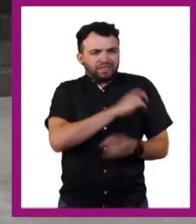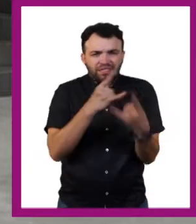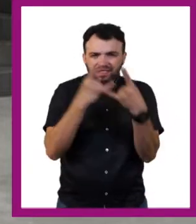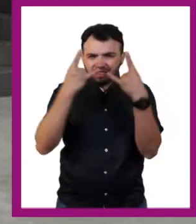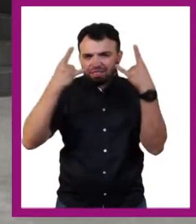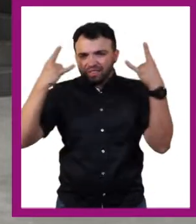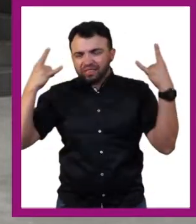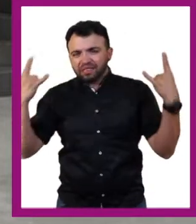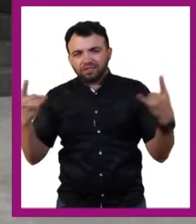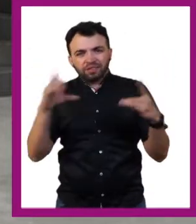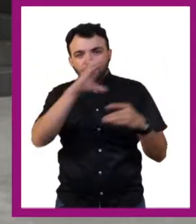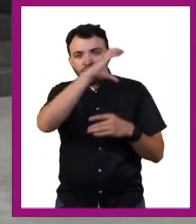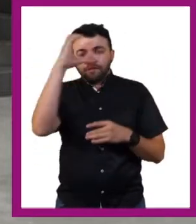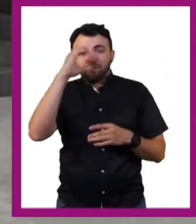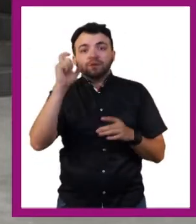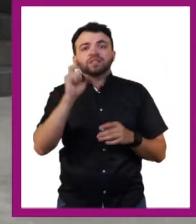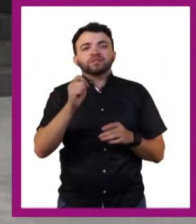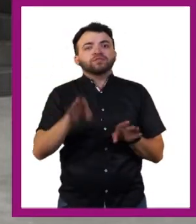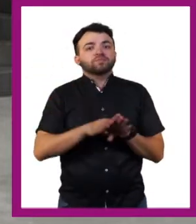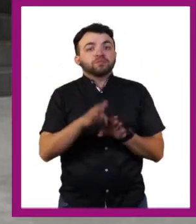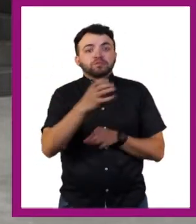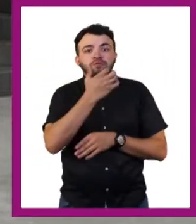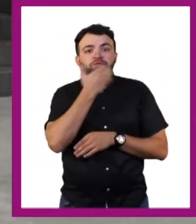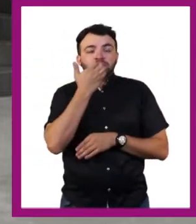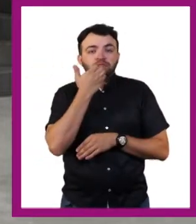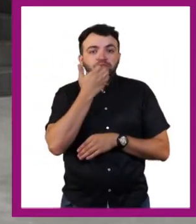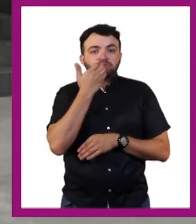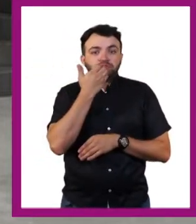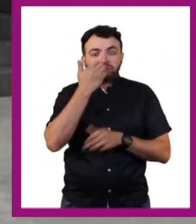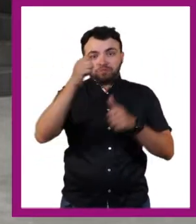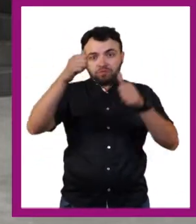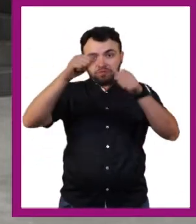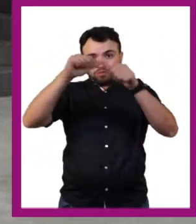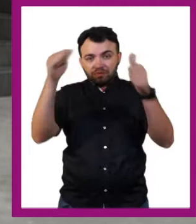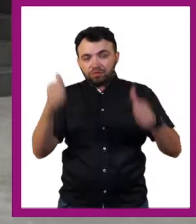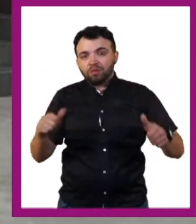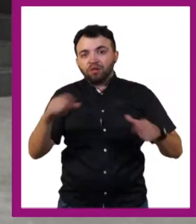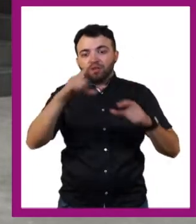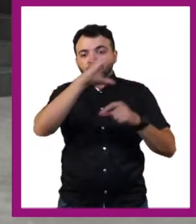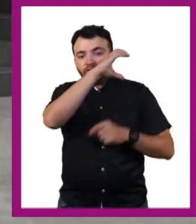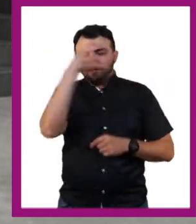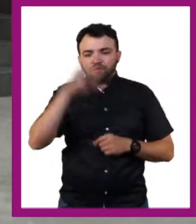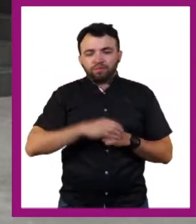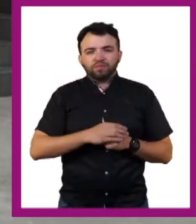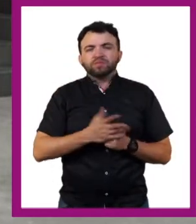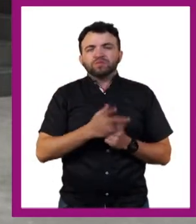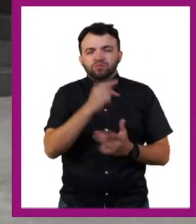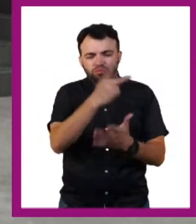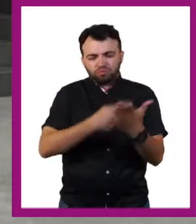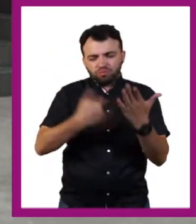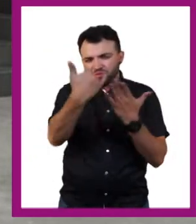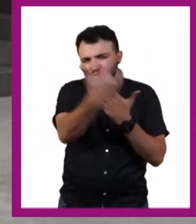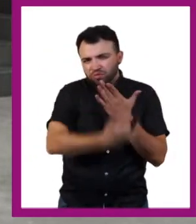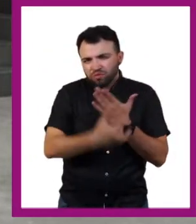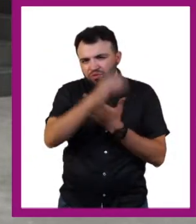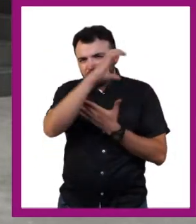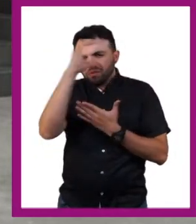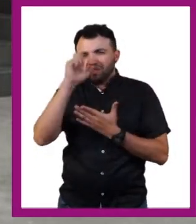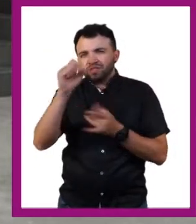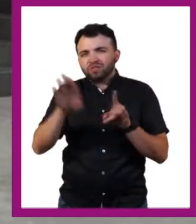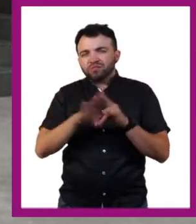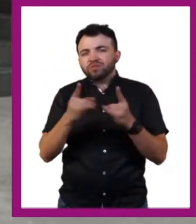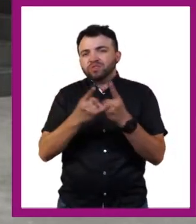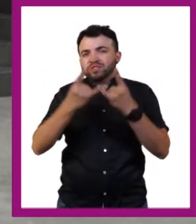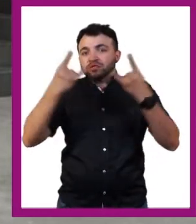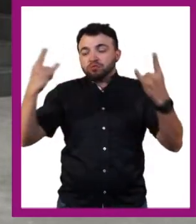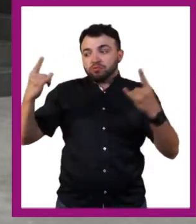antiguas, misma que enseña la Escuela Activa de Fotografía. Uno de sus últimos proyectos fotográficos investiga sobre la identidad e historia de